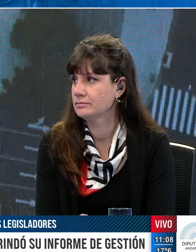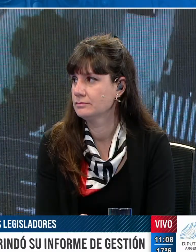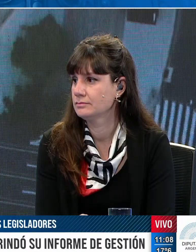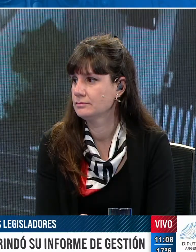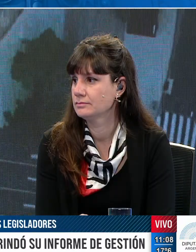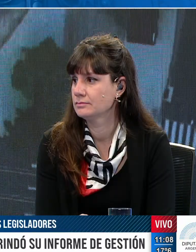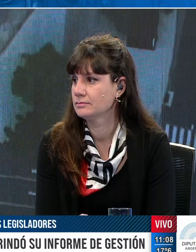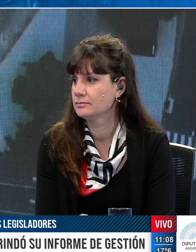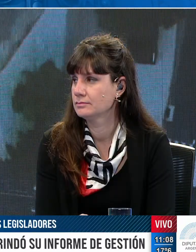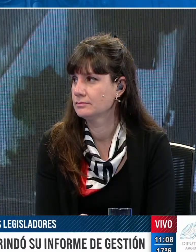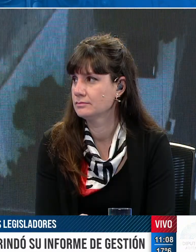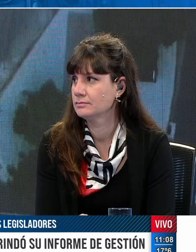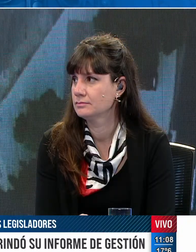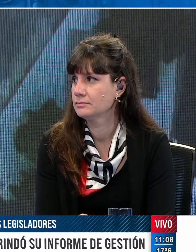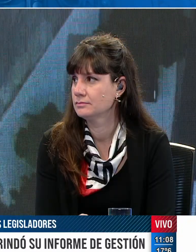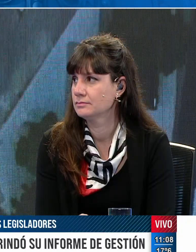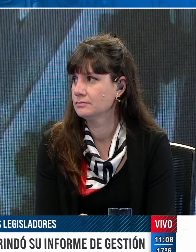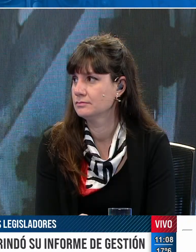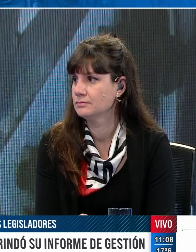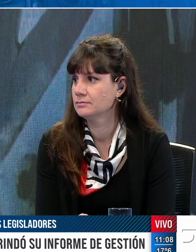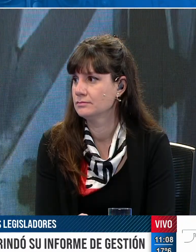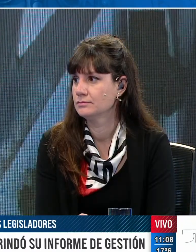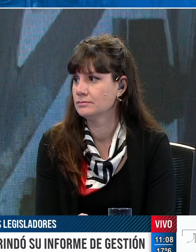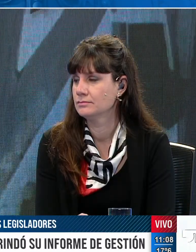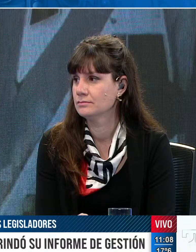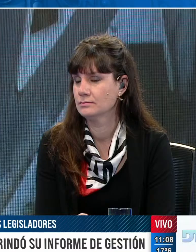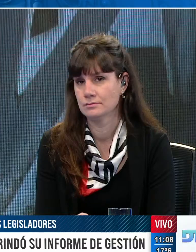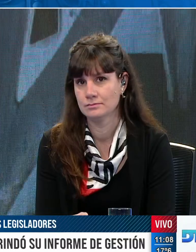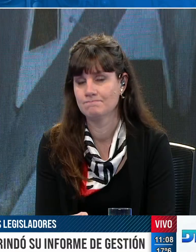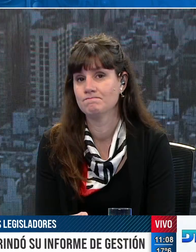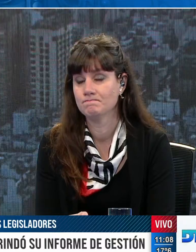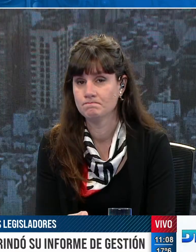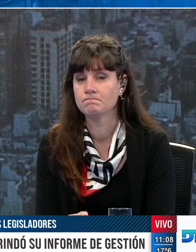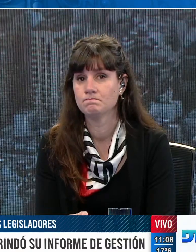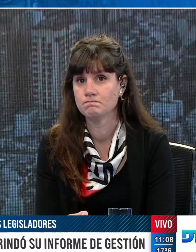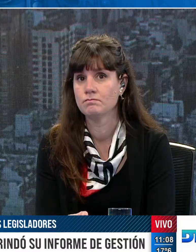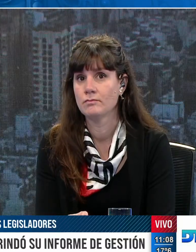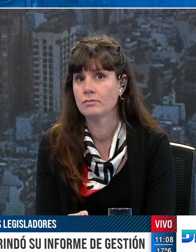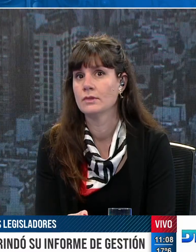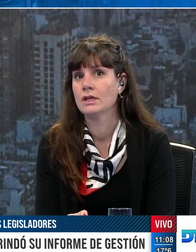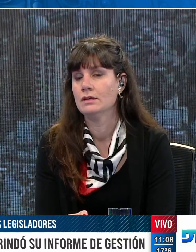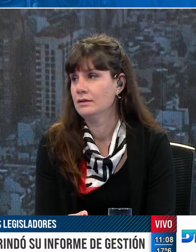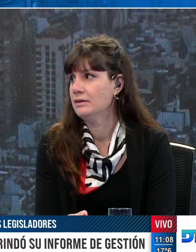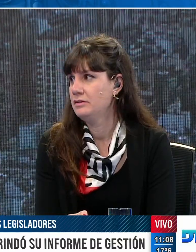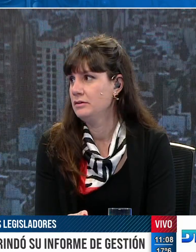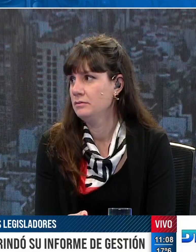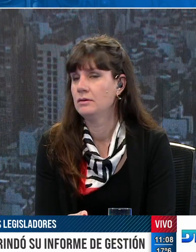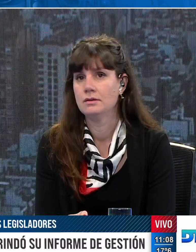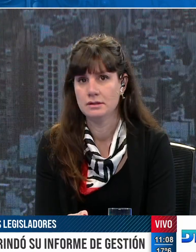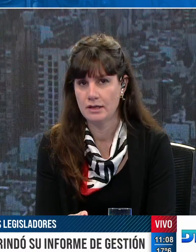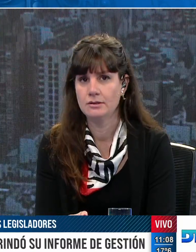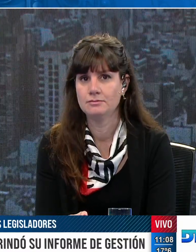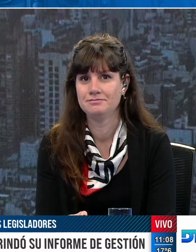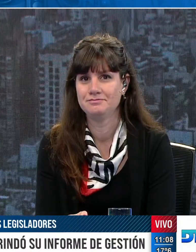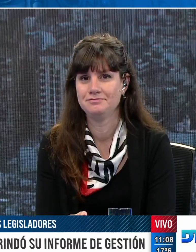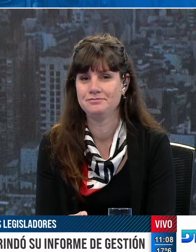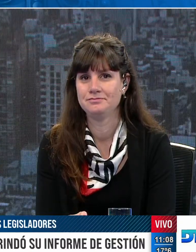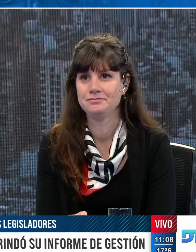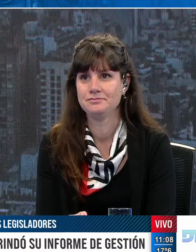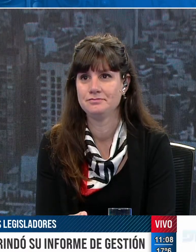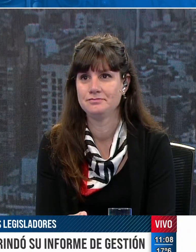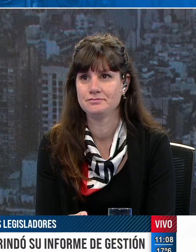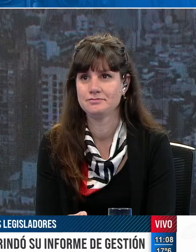por Casanelo y por el fiscal, los tiempos políticos son tiempos que a veces superan 2 y 3 mandatos. Pero eso en un ratito. Dale.